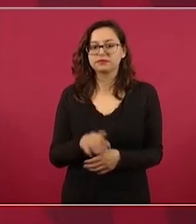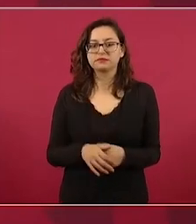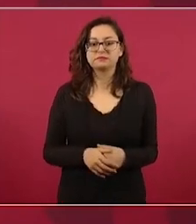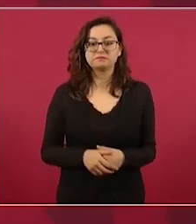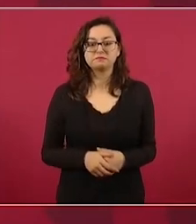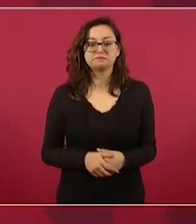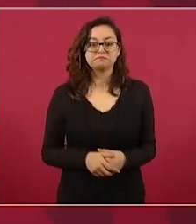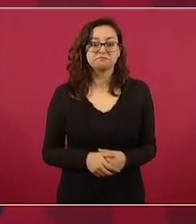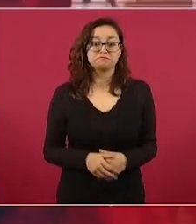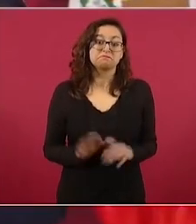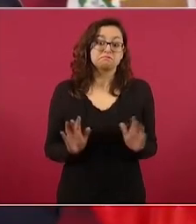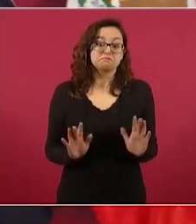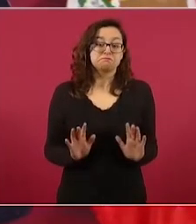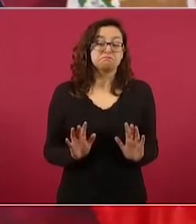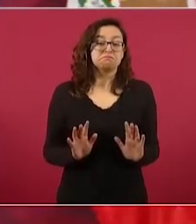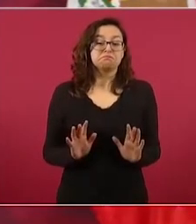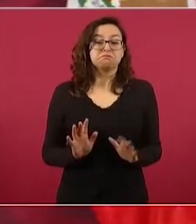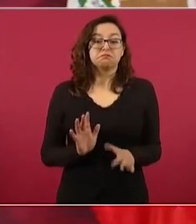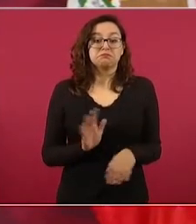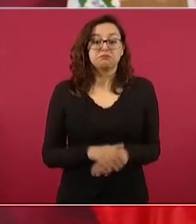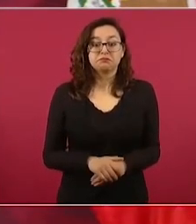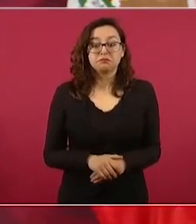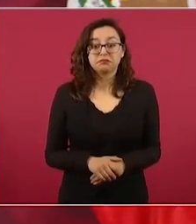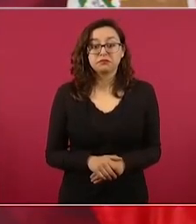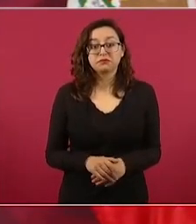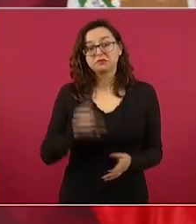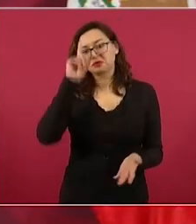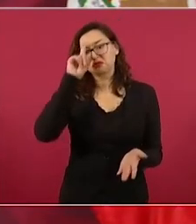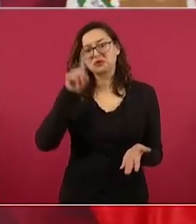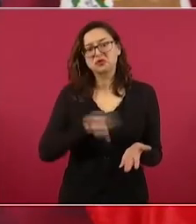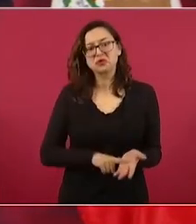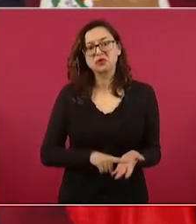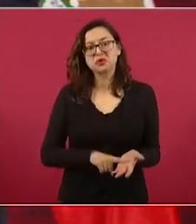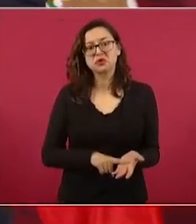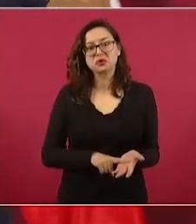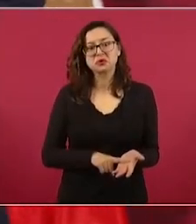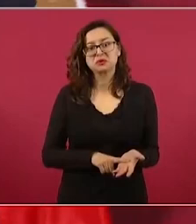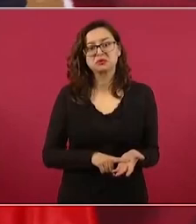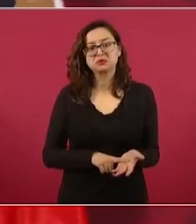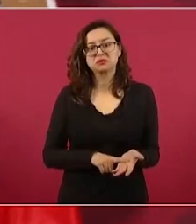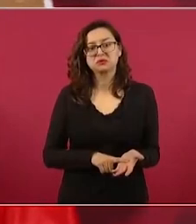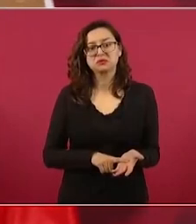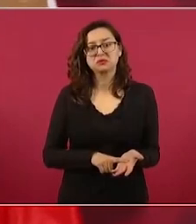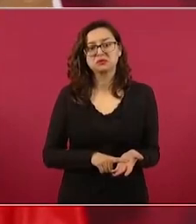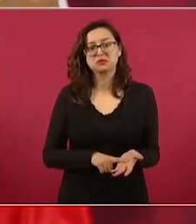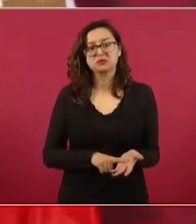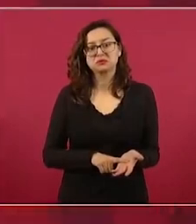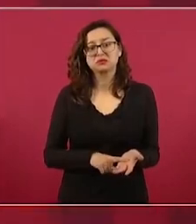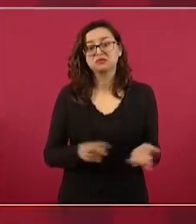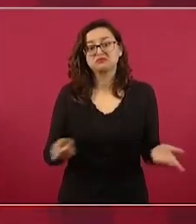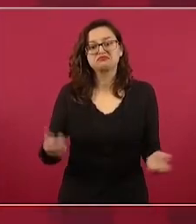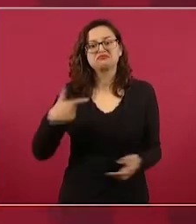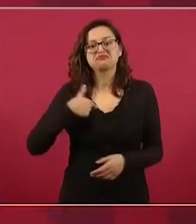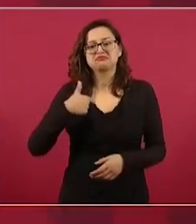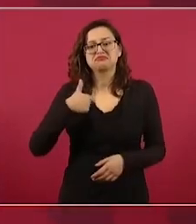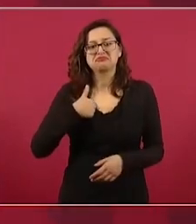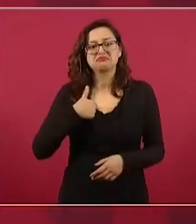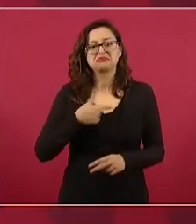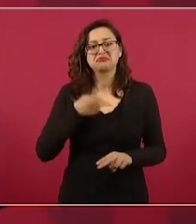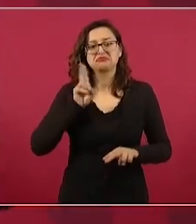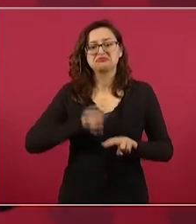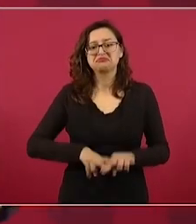Pues yo creo que por eso también me siento como me siento siempre, ¿no?